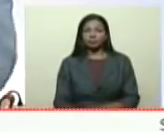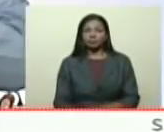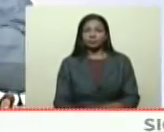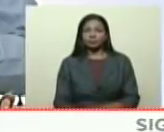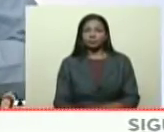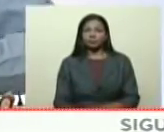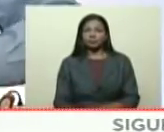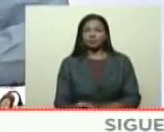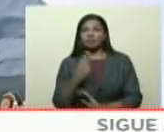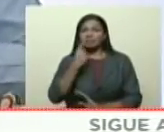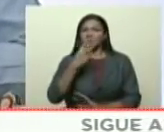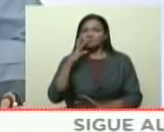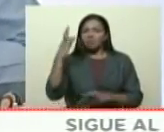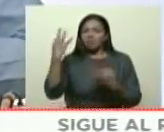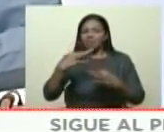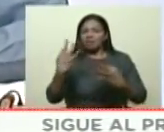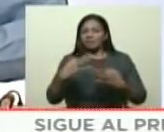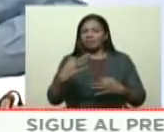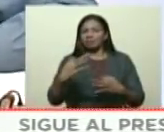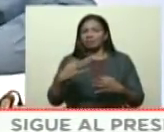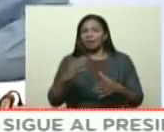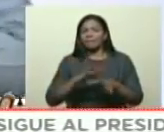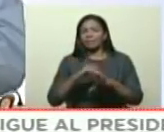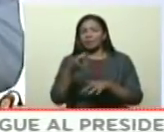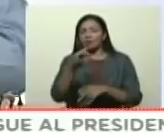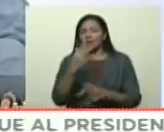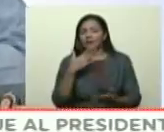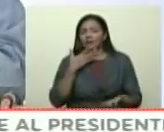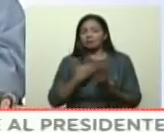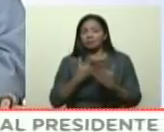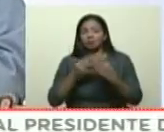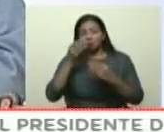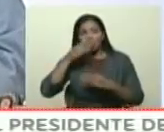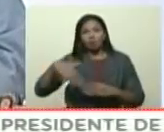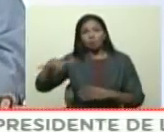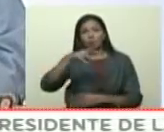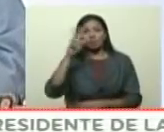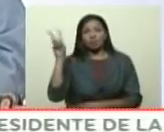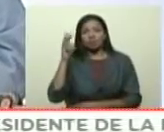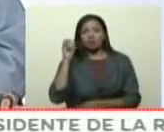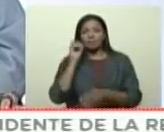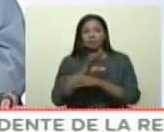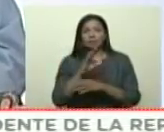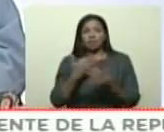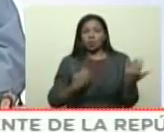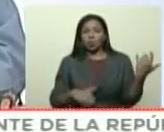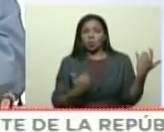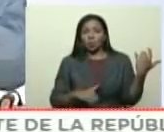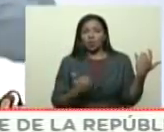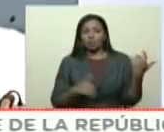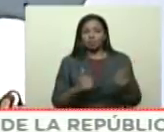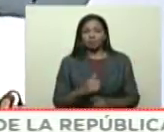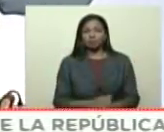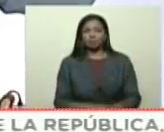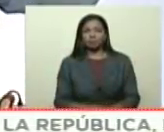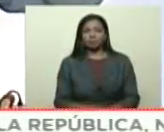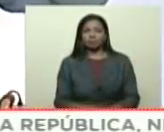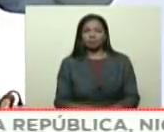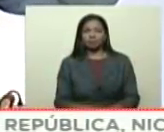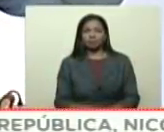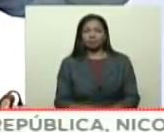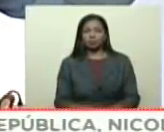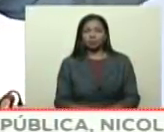Hablando con la verdad. Y en agradecimiento a nombre de todo el pueblo de Venezuela le mandé un 4. El 4 cruzó